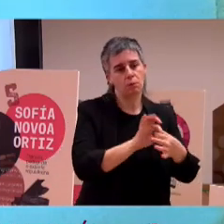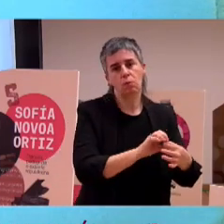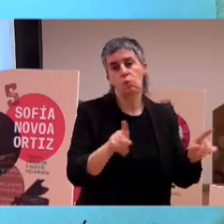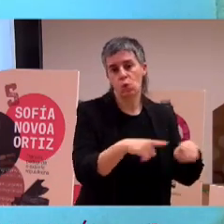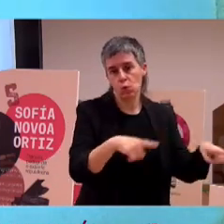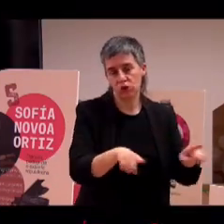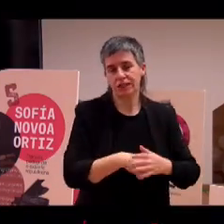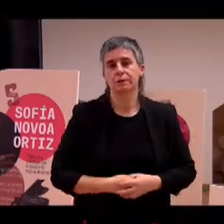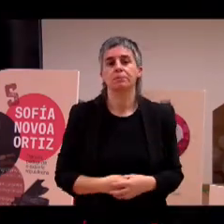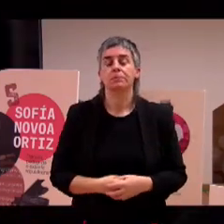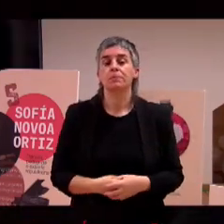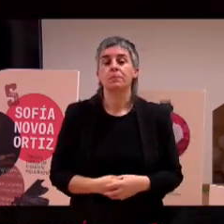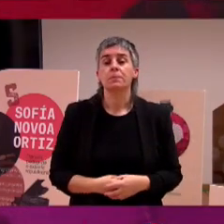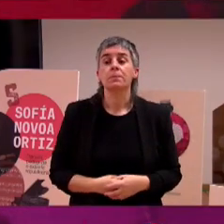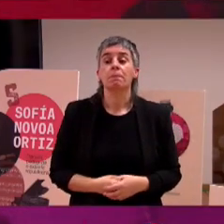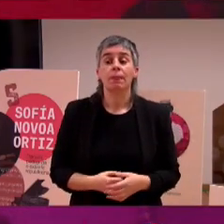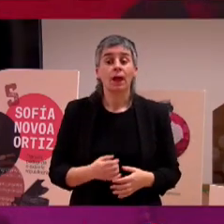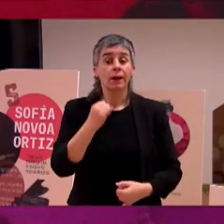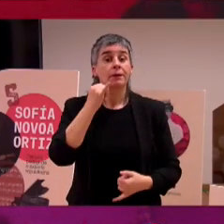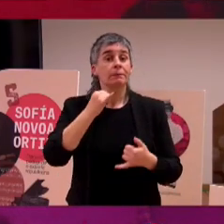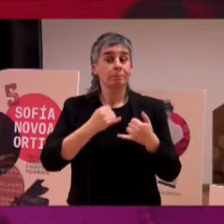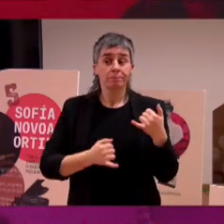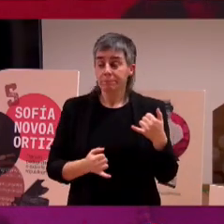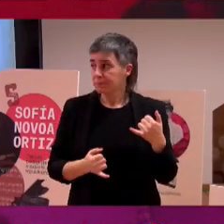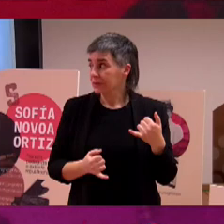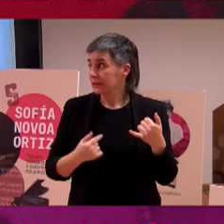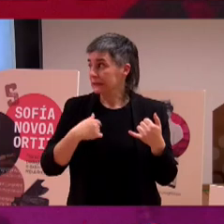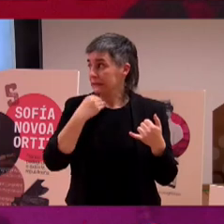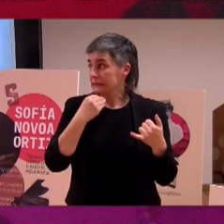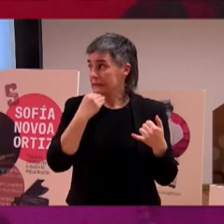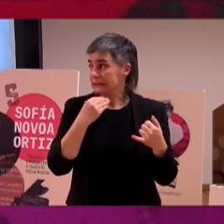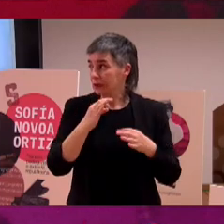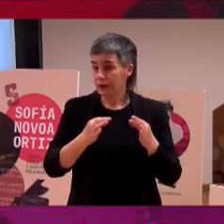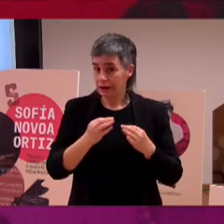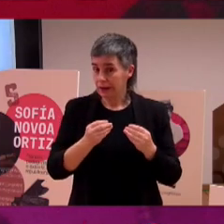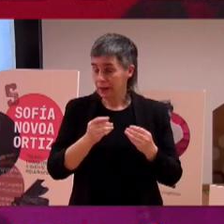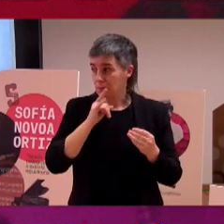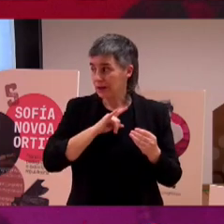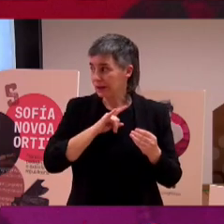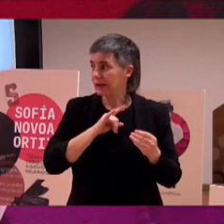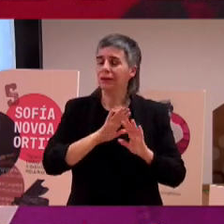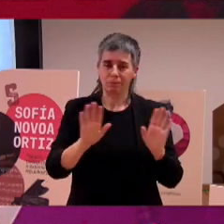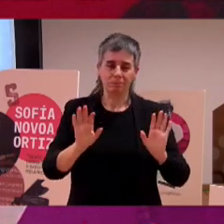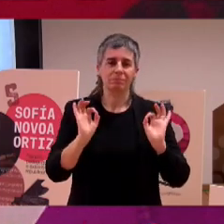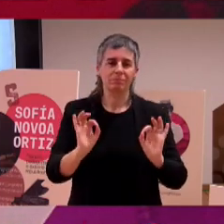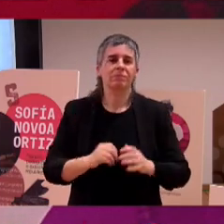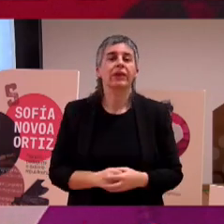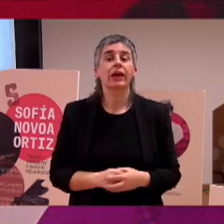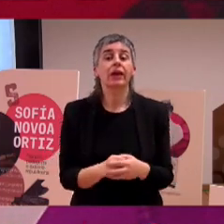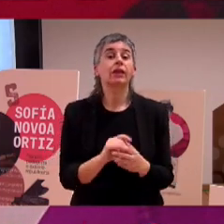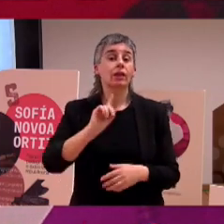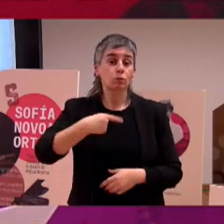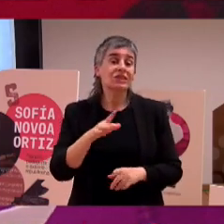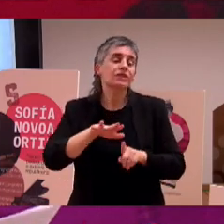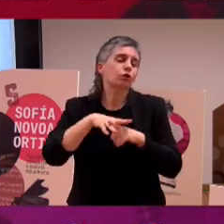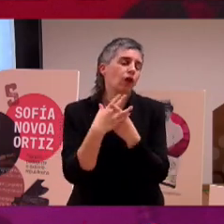Finalmente, cando as circunstancias, aquí fixen algo que non debía, aí, cando as circunstancias obrigan a converterse